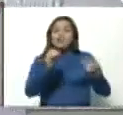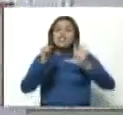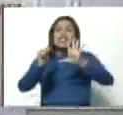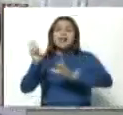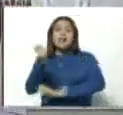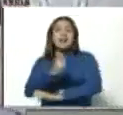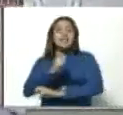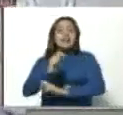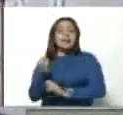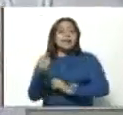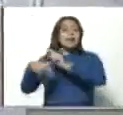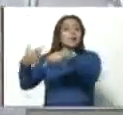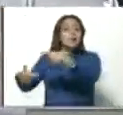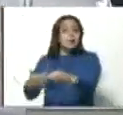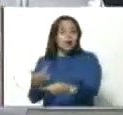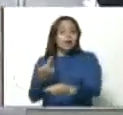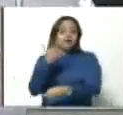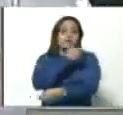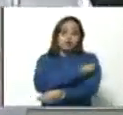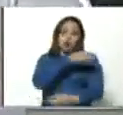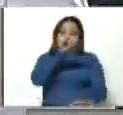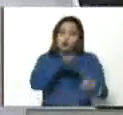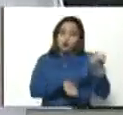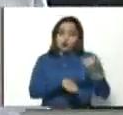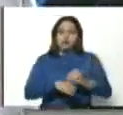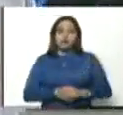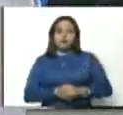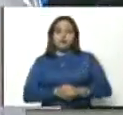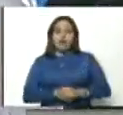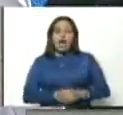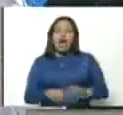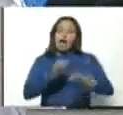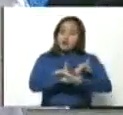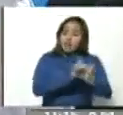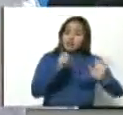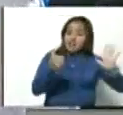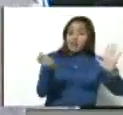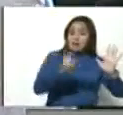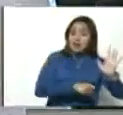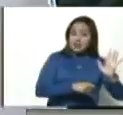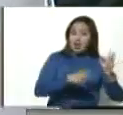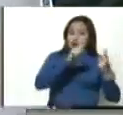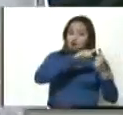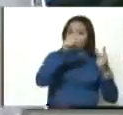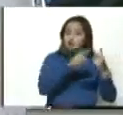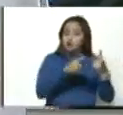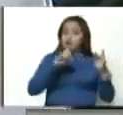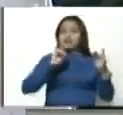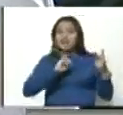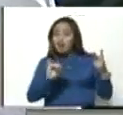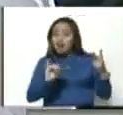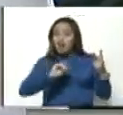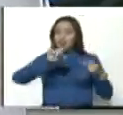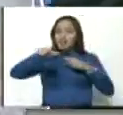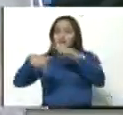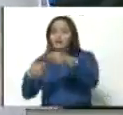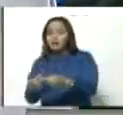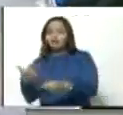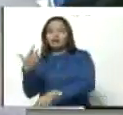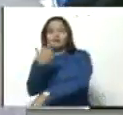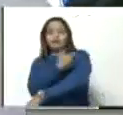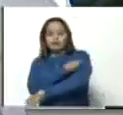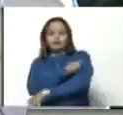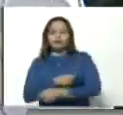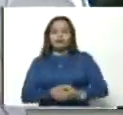haberse colocado su última dosis. Inmediatamente pasa al área de vacunación. En este caso estamos colocando Sputnik Light, que